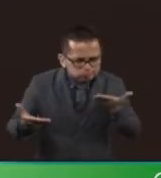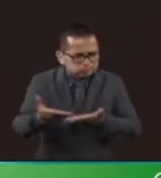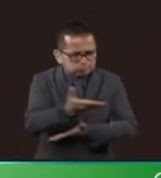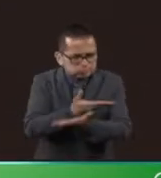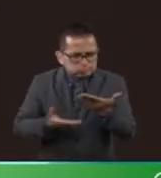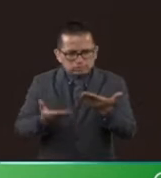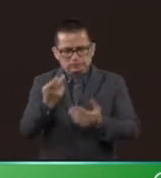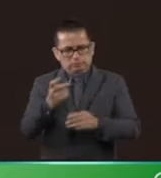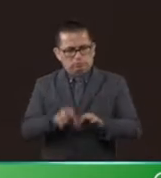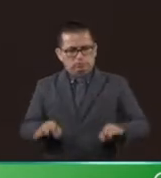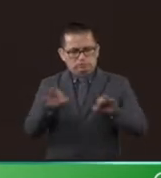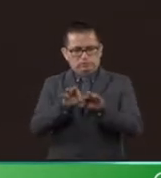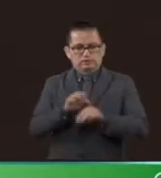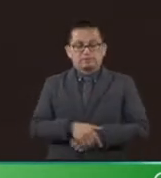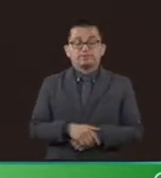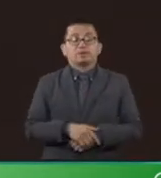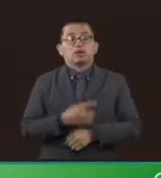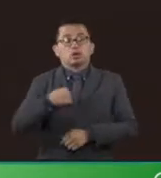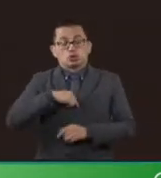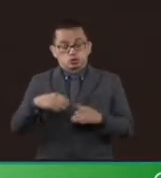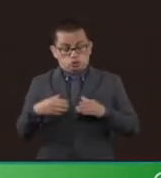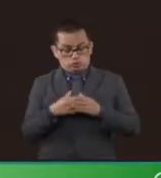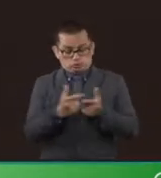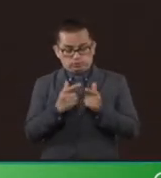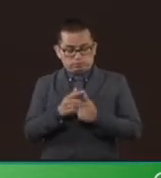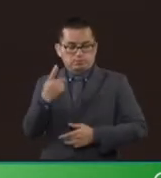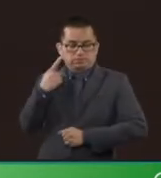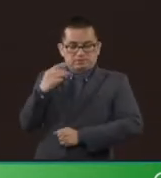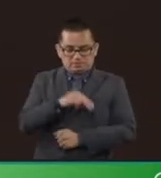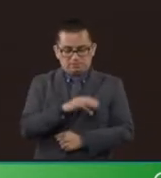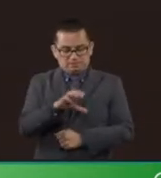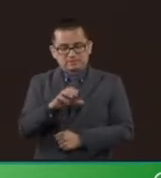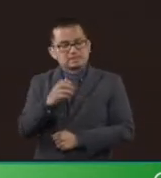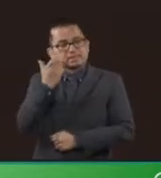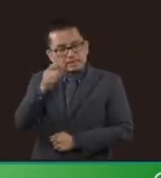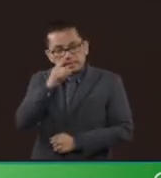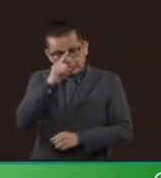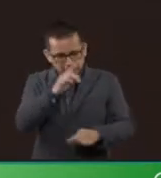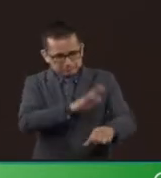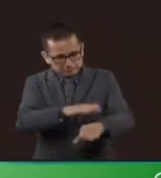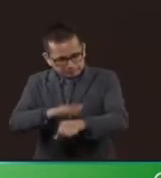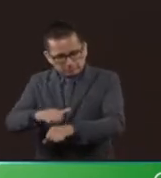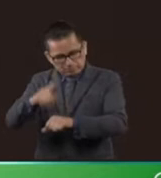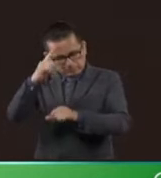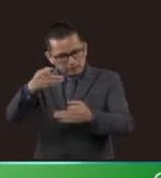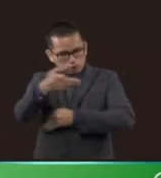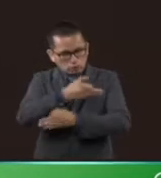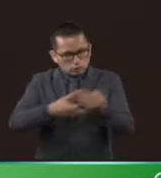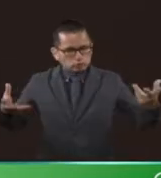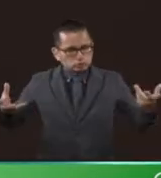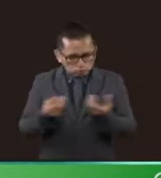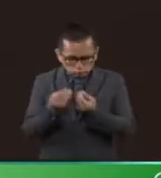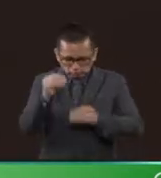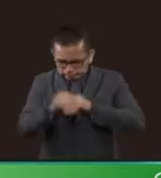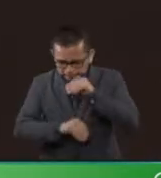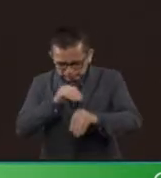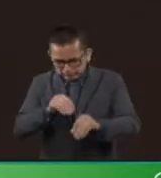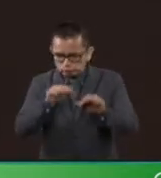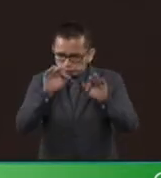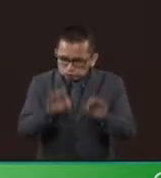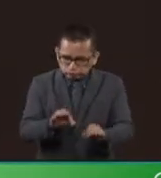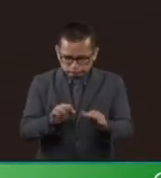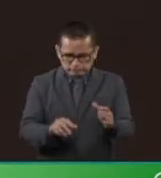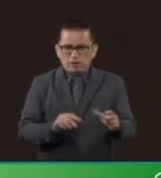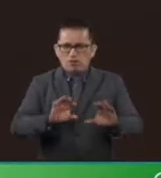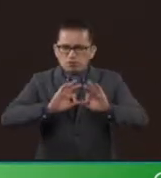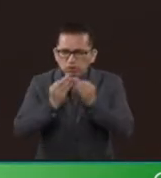bancada naranja convocamos a un encuentro con todas las voces para replantear el sistema de Justicia local y federal desde las fiscalías